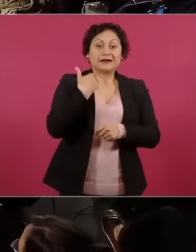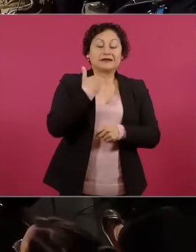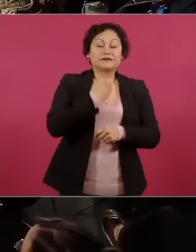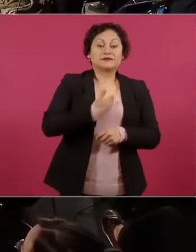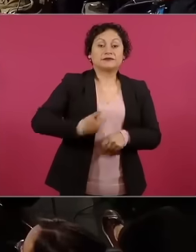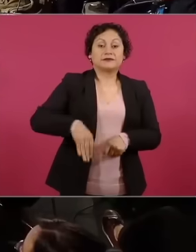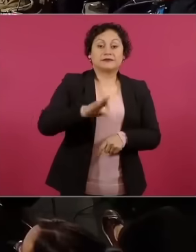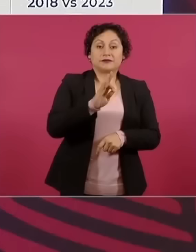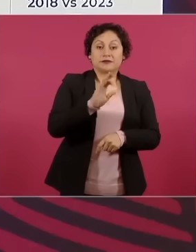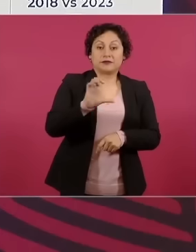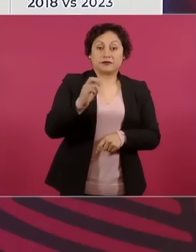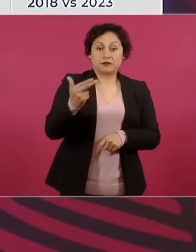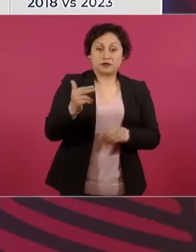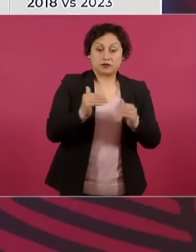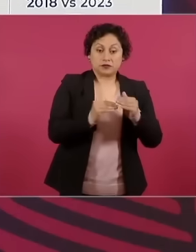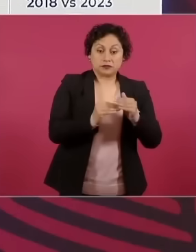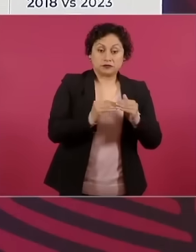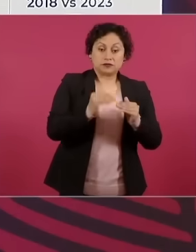lo sube